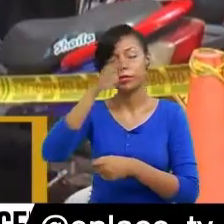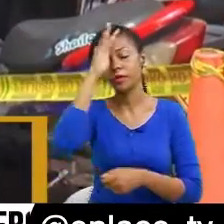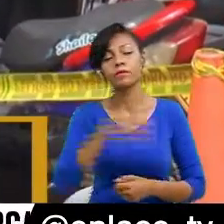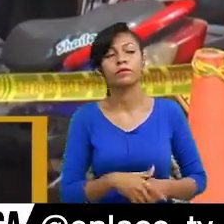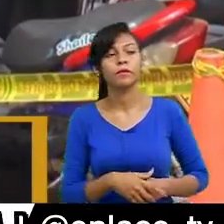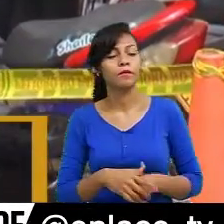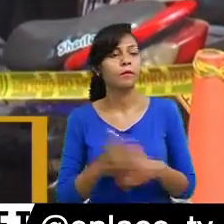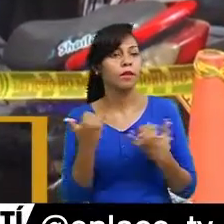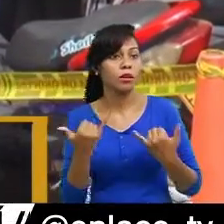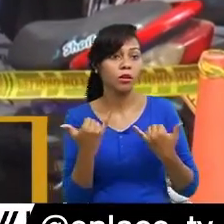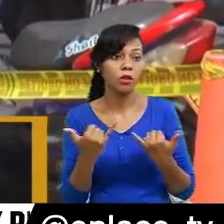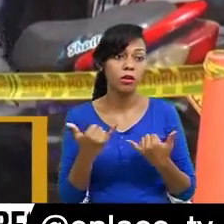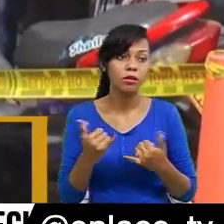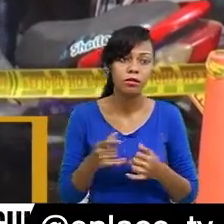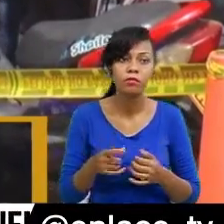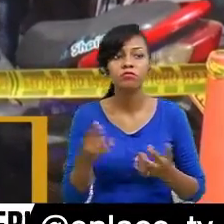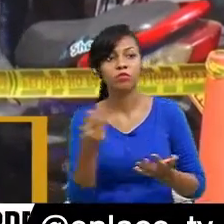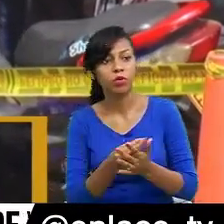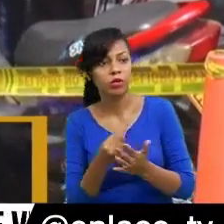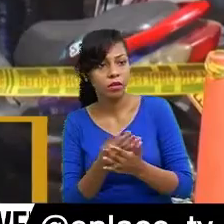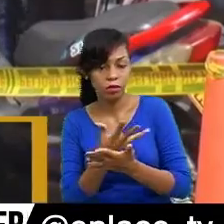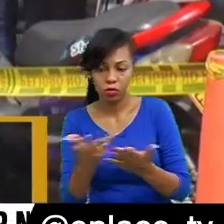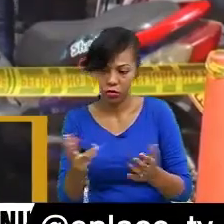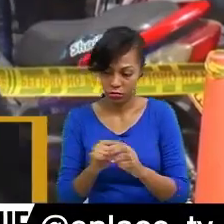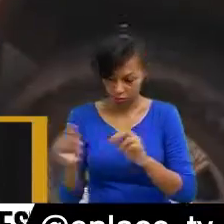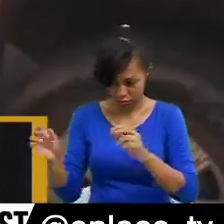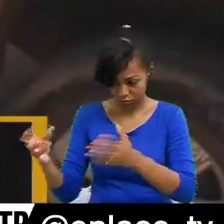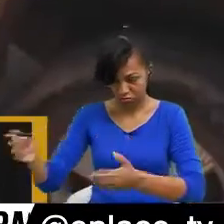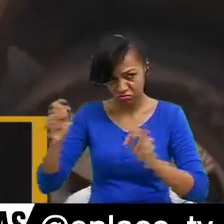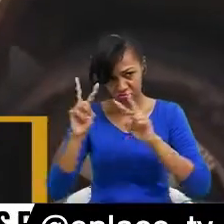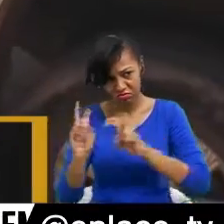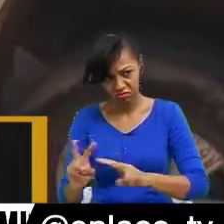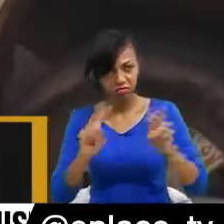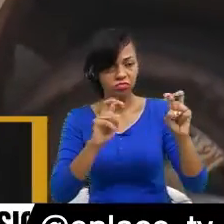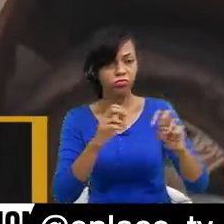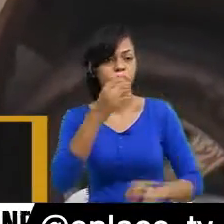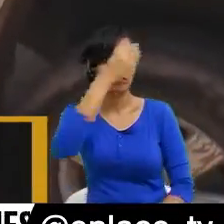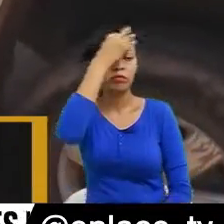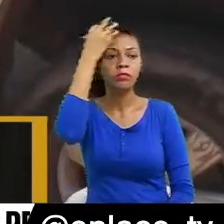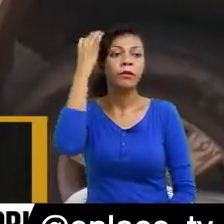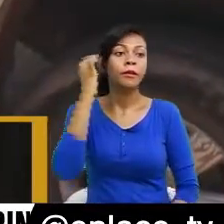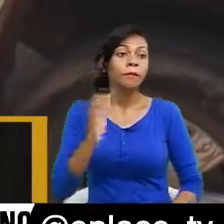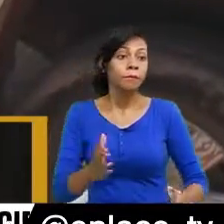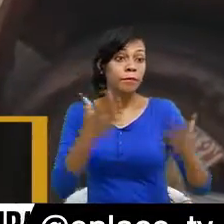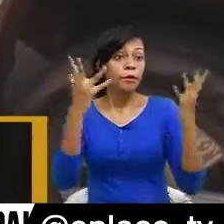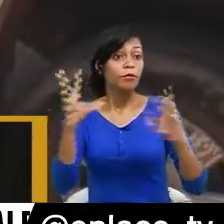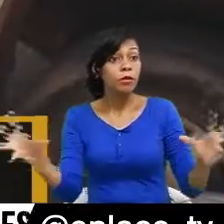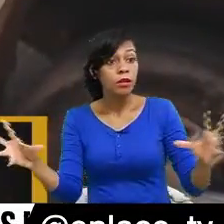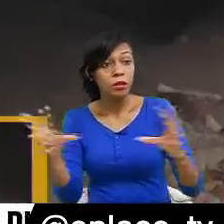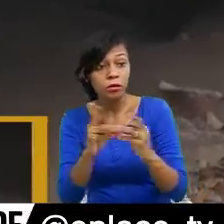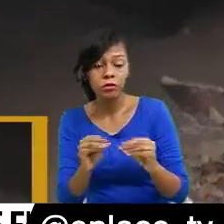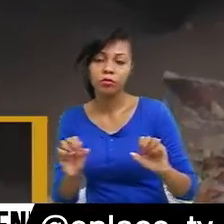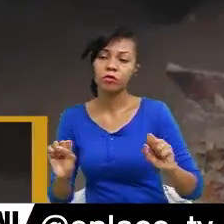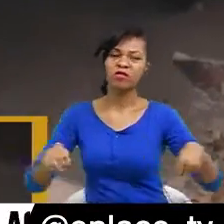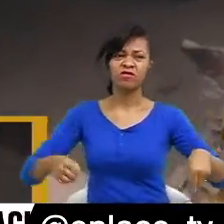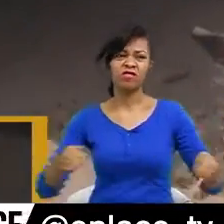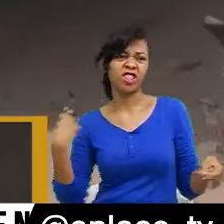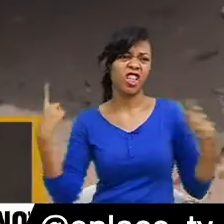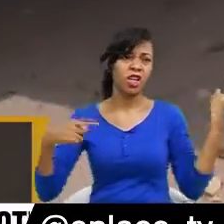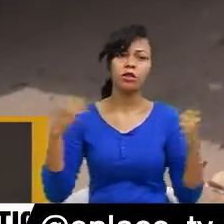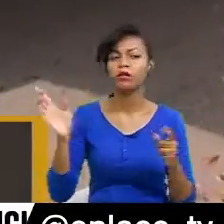están recogiendo las evidencias y es materia de investigación. Las autoridades de tránsito recomiendan a los conductores movilizarse con cuidado en este